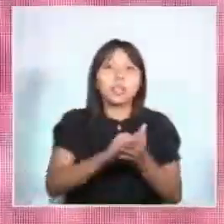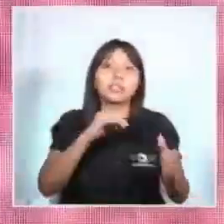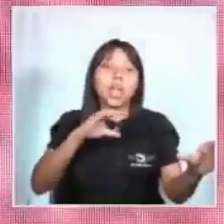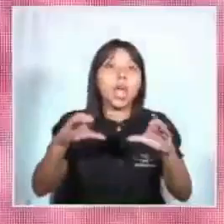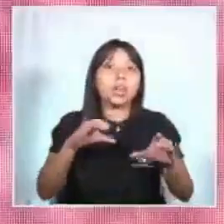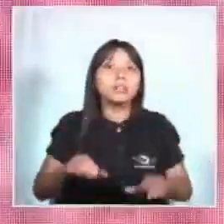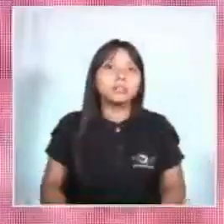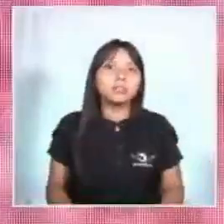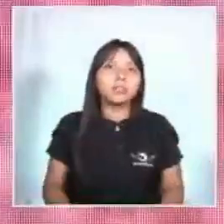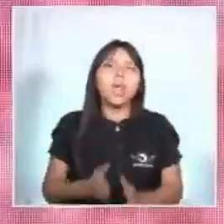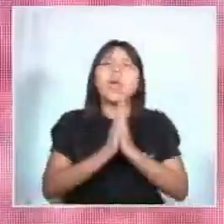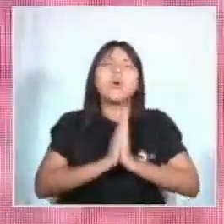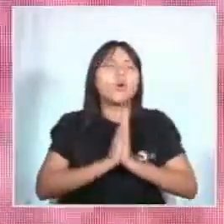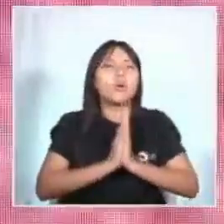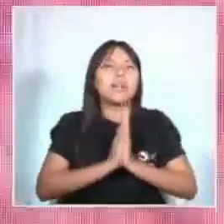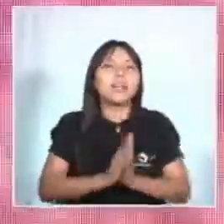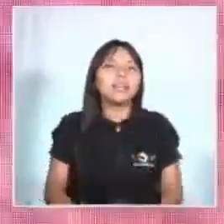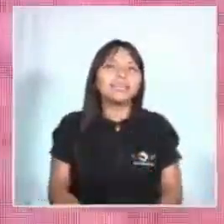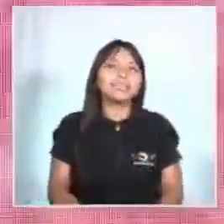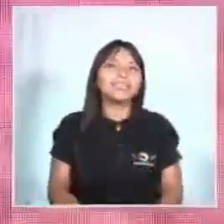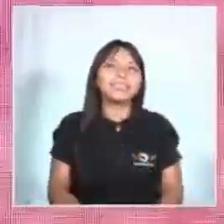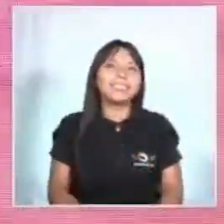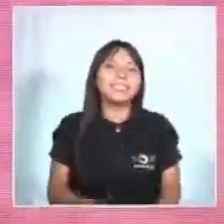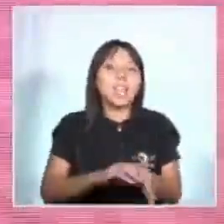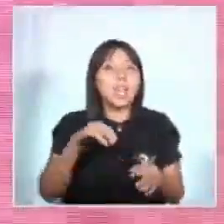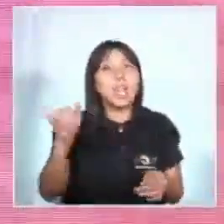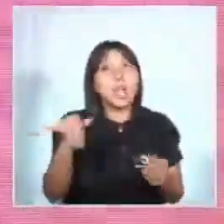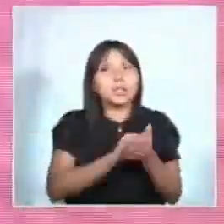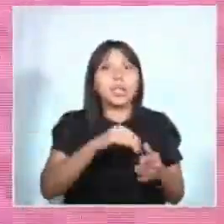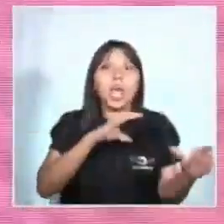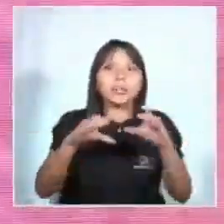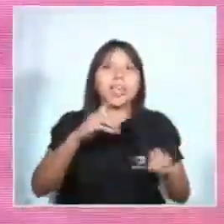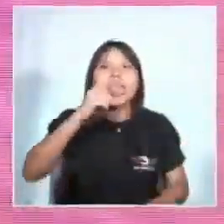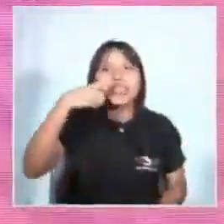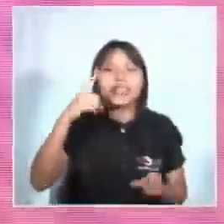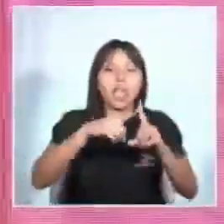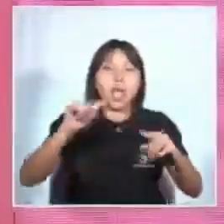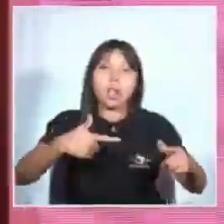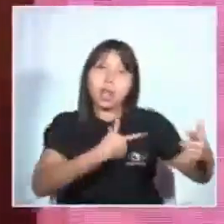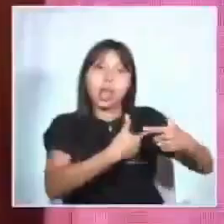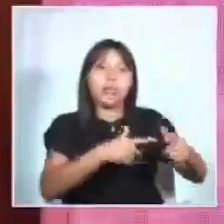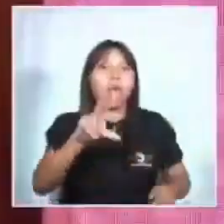Vamos, échate una de esas oracioncitas que tú haces. Dile al de al lado: no